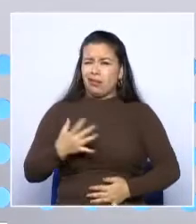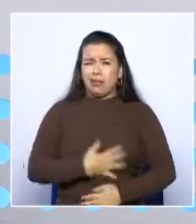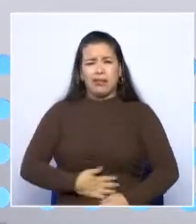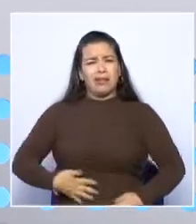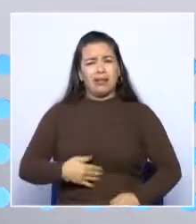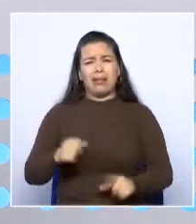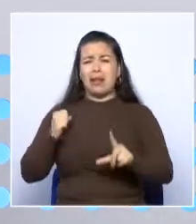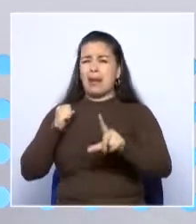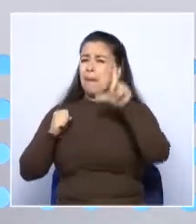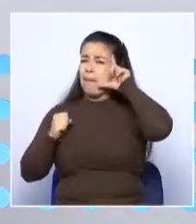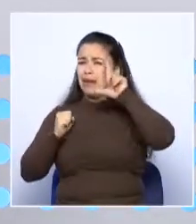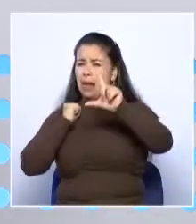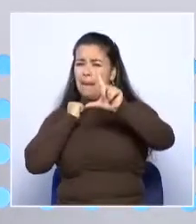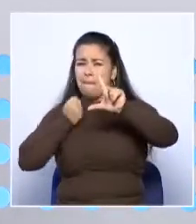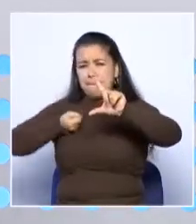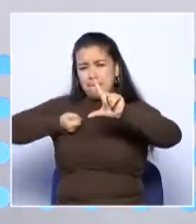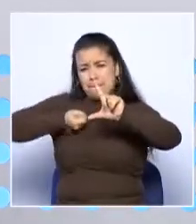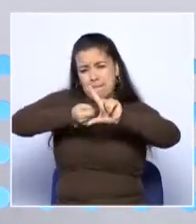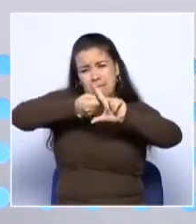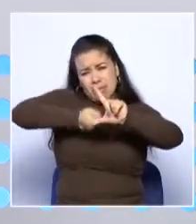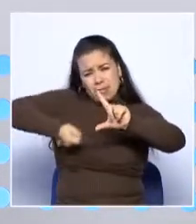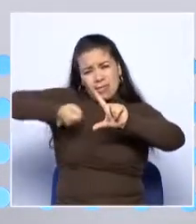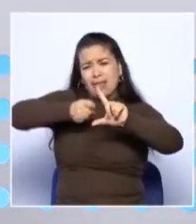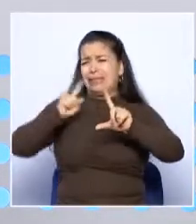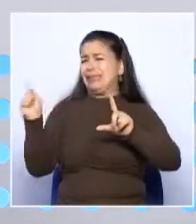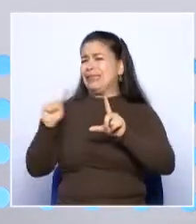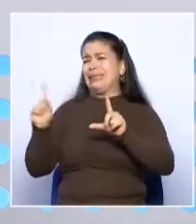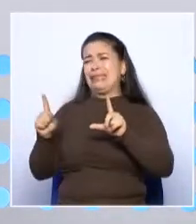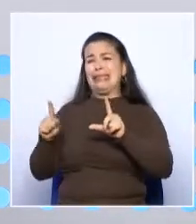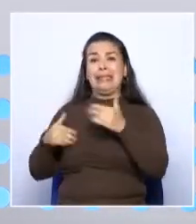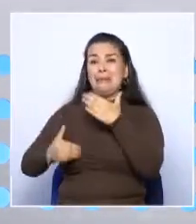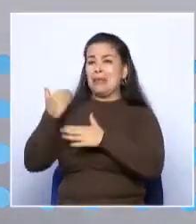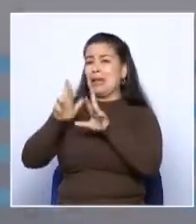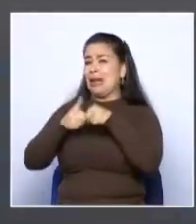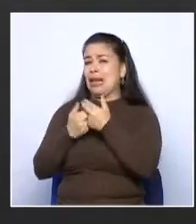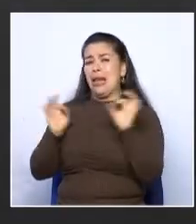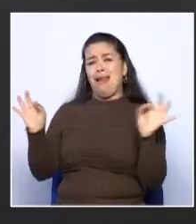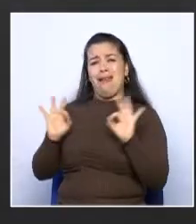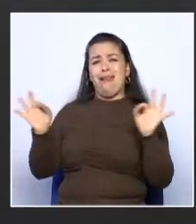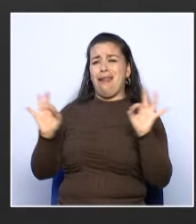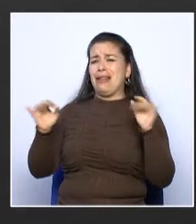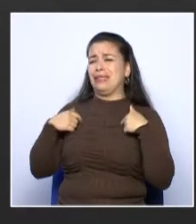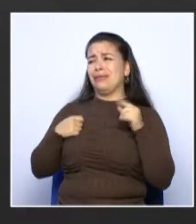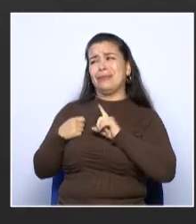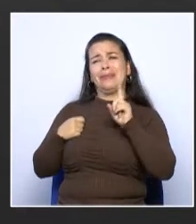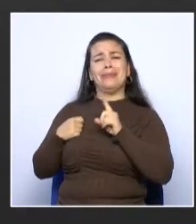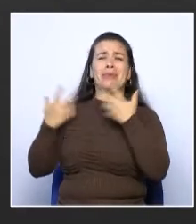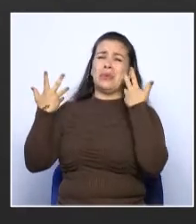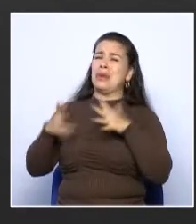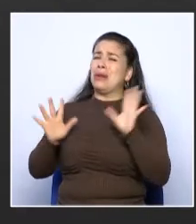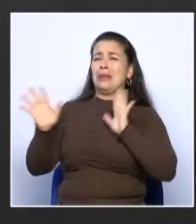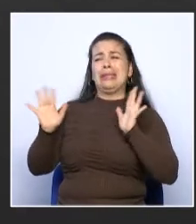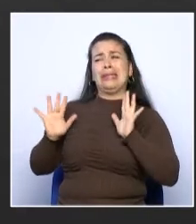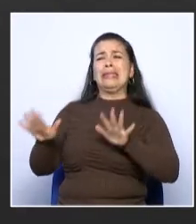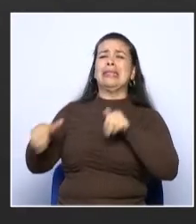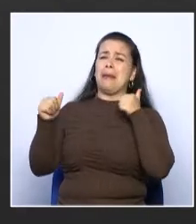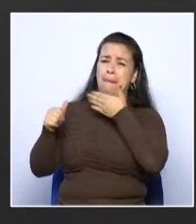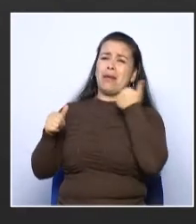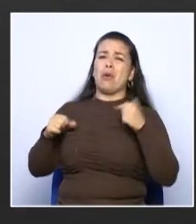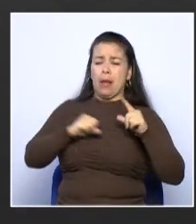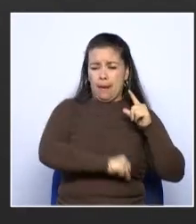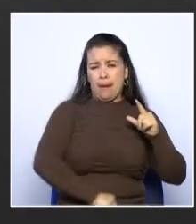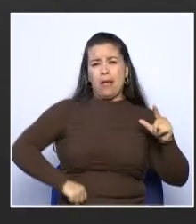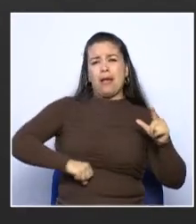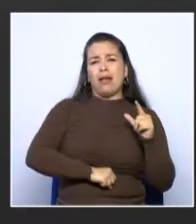otro método, ¿sí? Digamos, no han iniciado todavía una vida sexual activa, pero digamos que tiene una